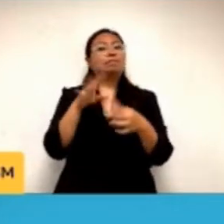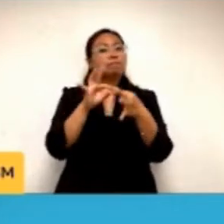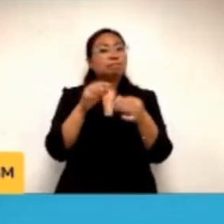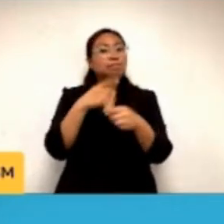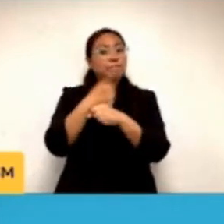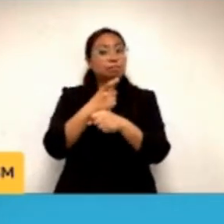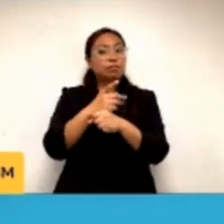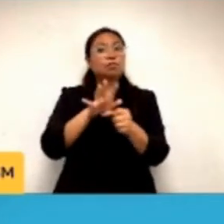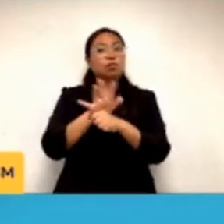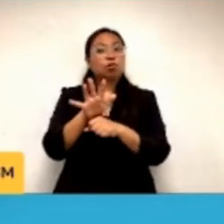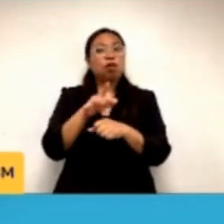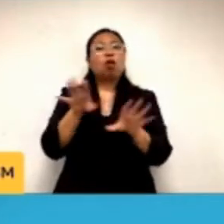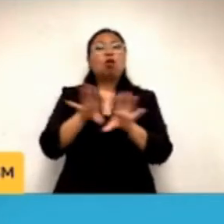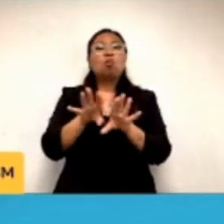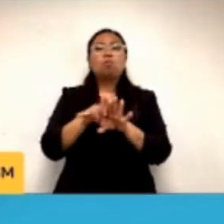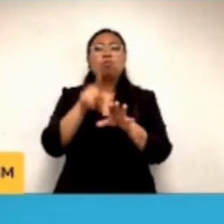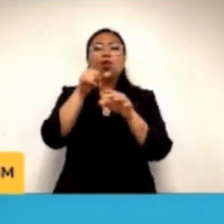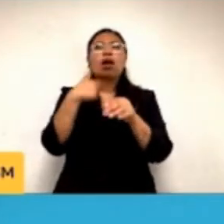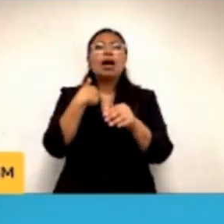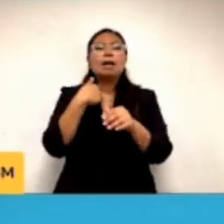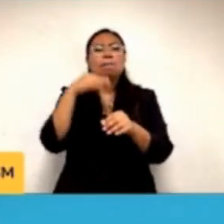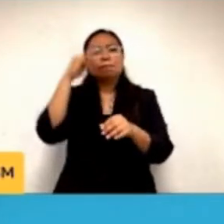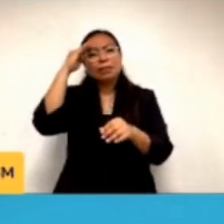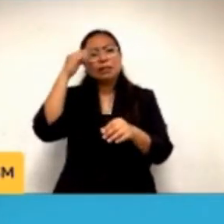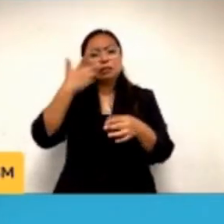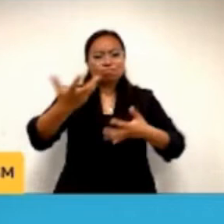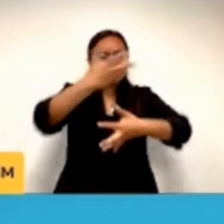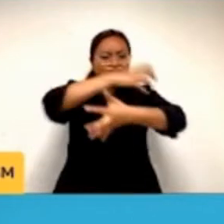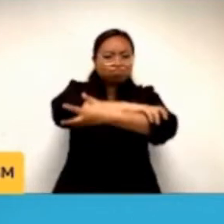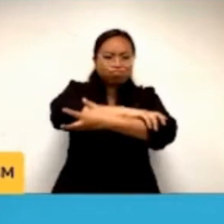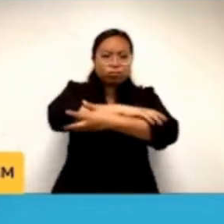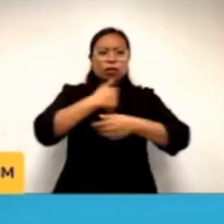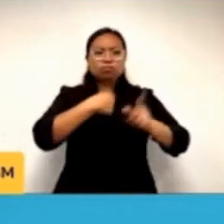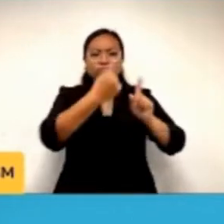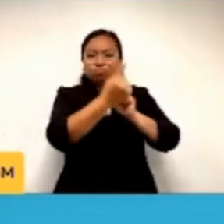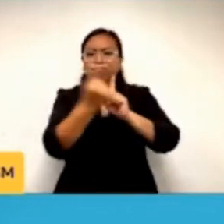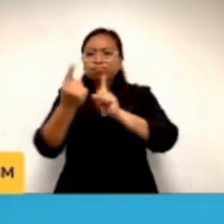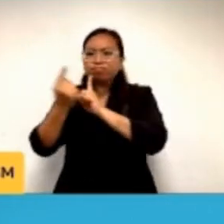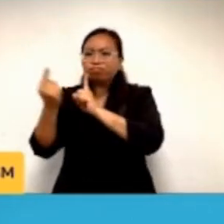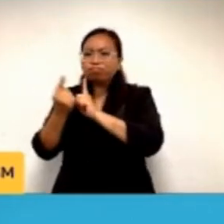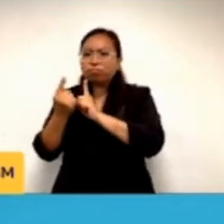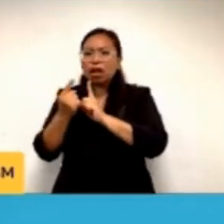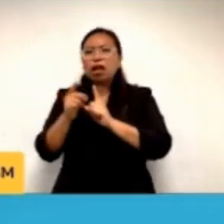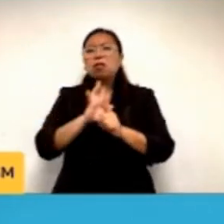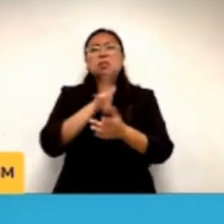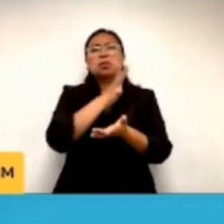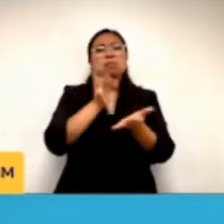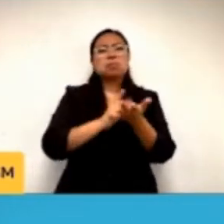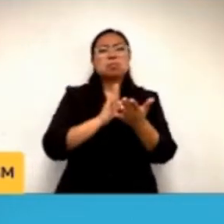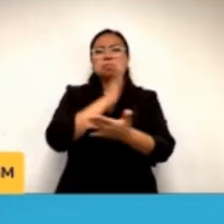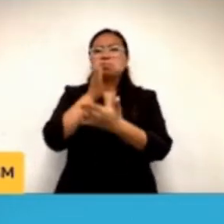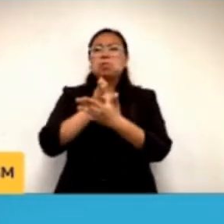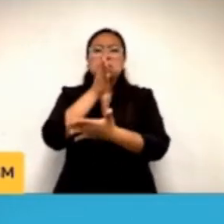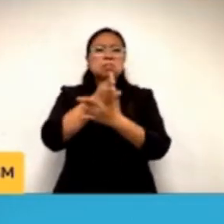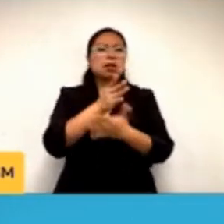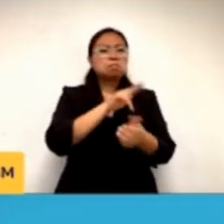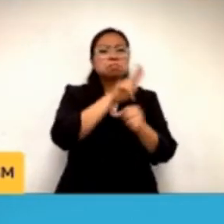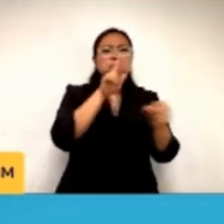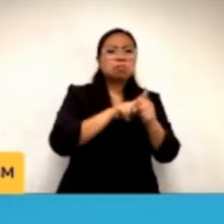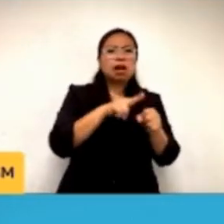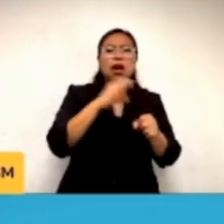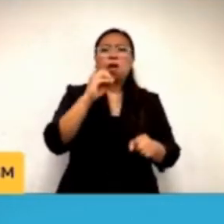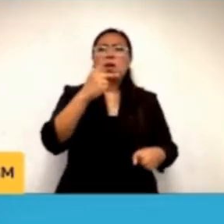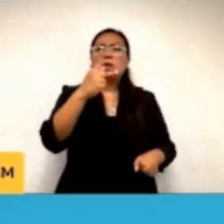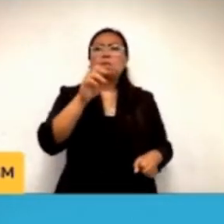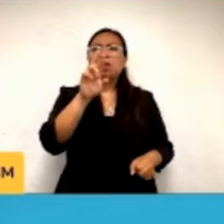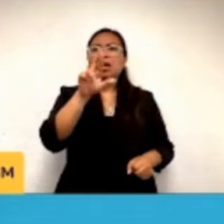networking operativo versus estratégico. Y me encantaría leer que ahí en sus comentarios que me platiquen cuál creen ustedes que es la